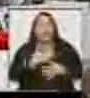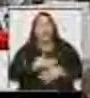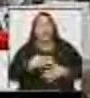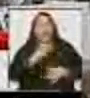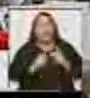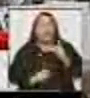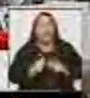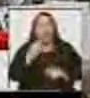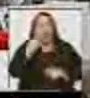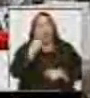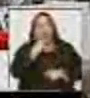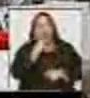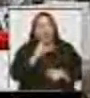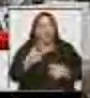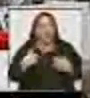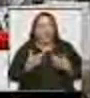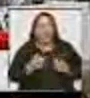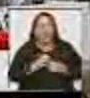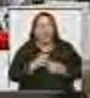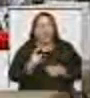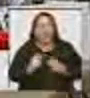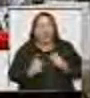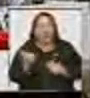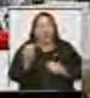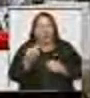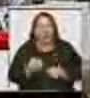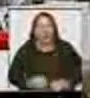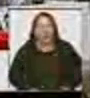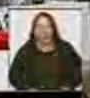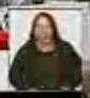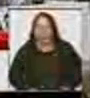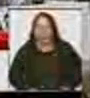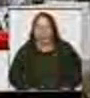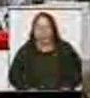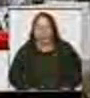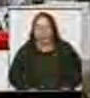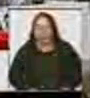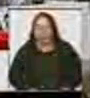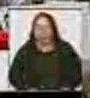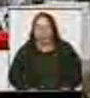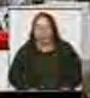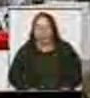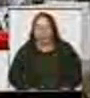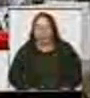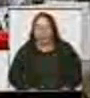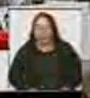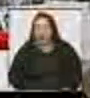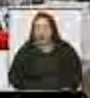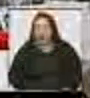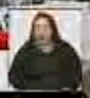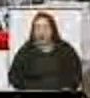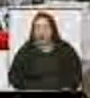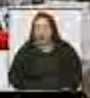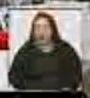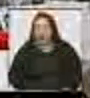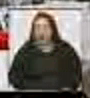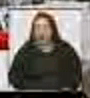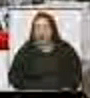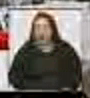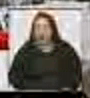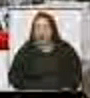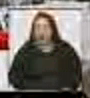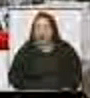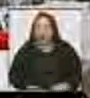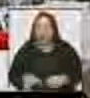malestar de muchos peruanos y peruanas, porque no han garantizado pensiones realmente dignas, hacen lo que quieren con la plata que la gente tiene que aportar,